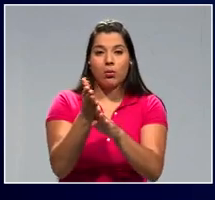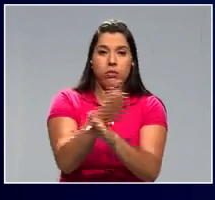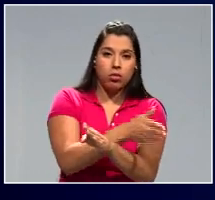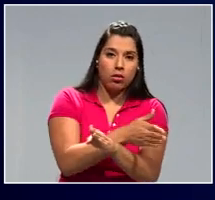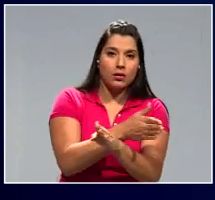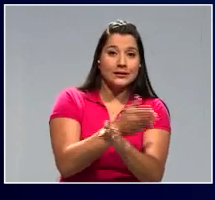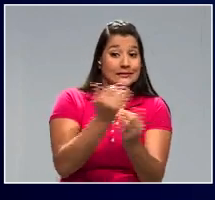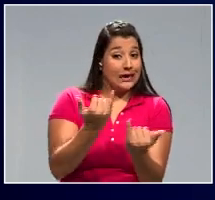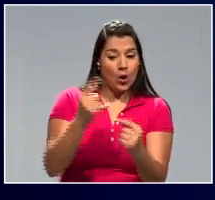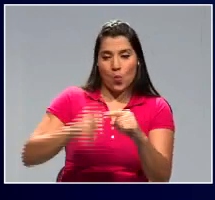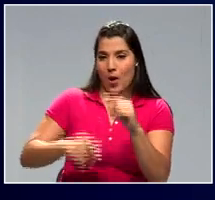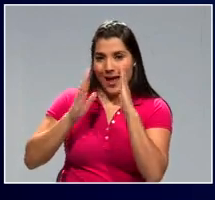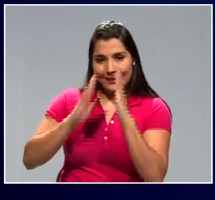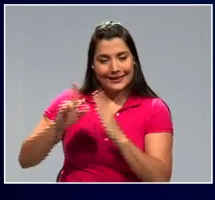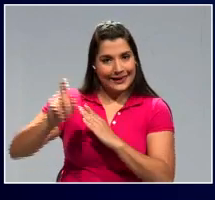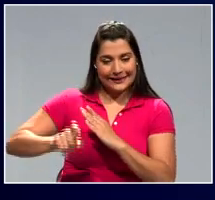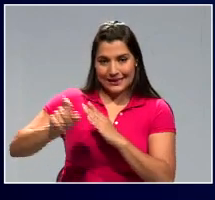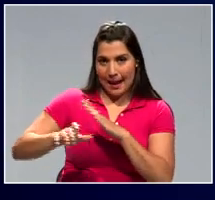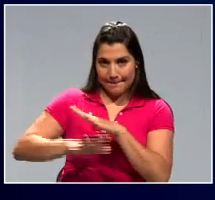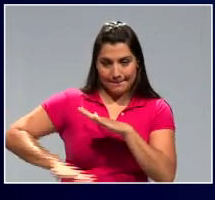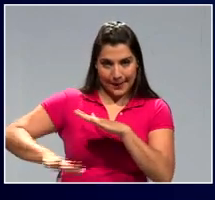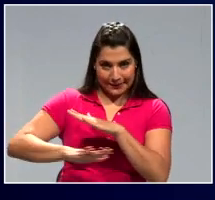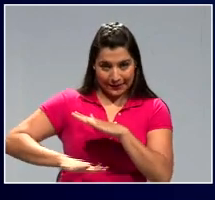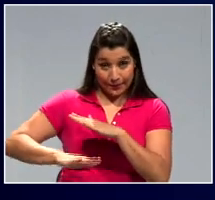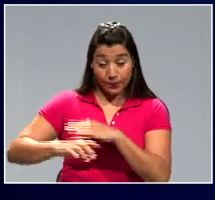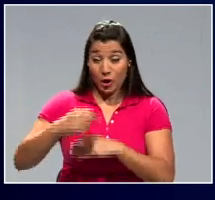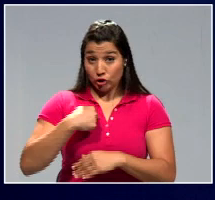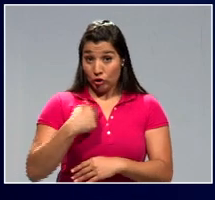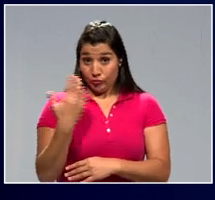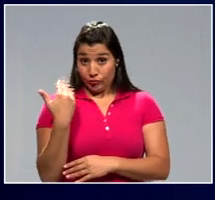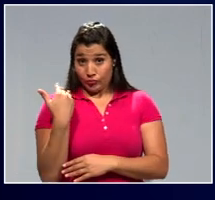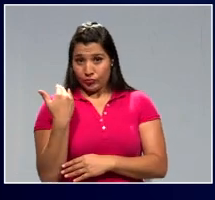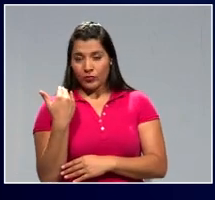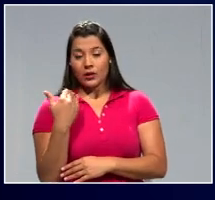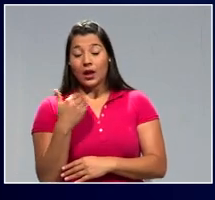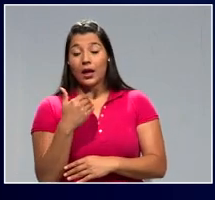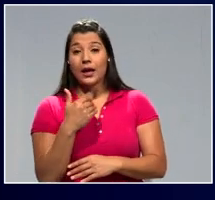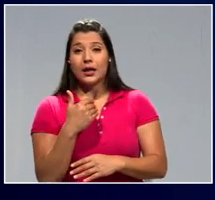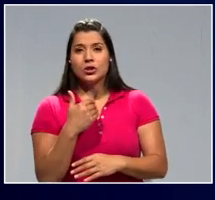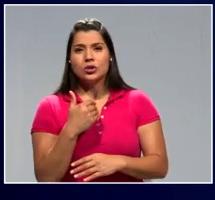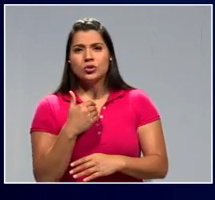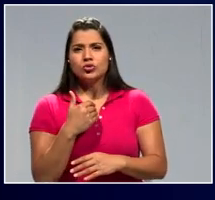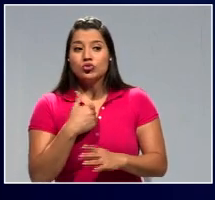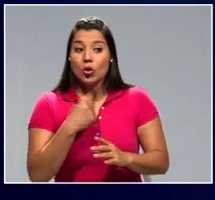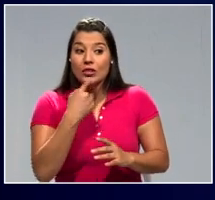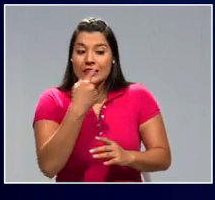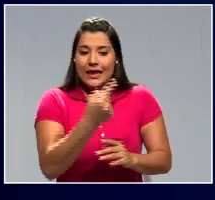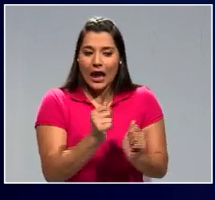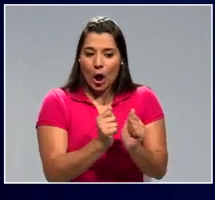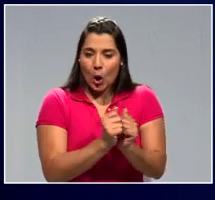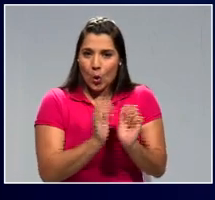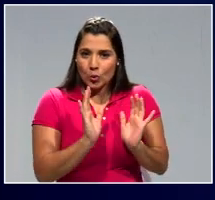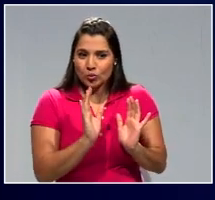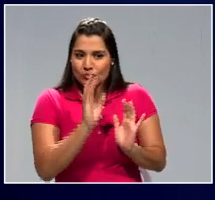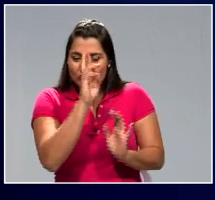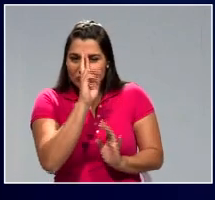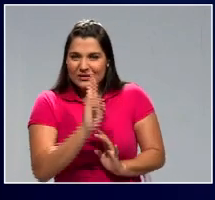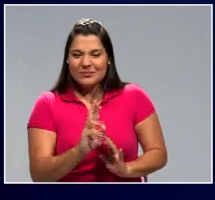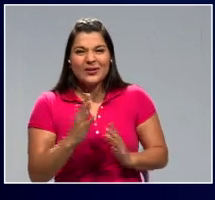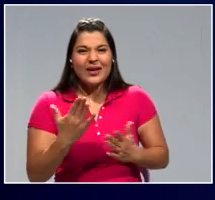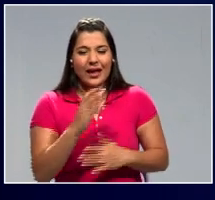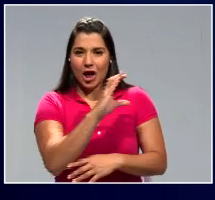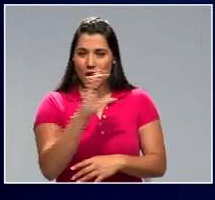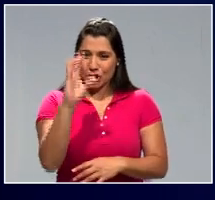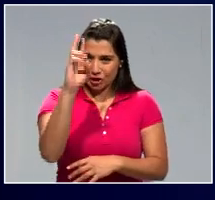poder satisfacer sus necesidades básicas. Yo recién me tomé un atrevimiento y dije con temeridad que